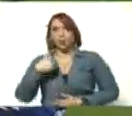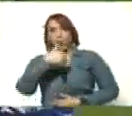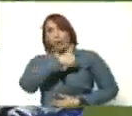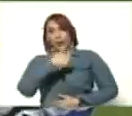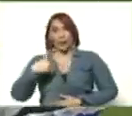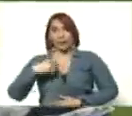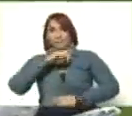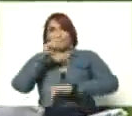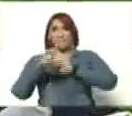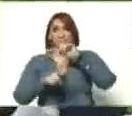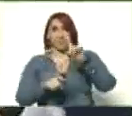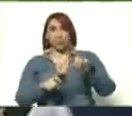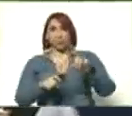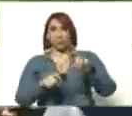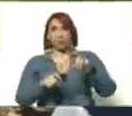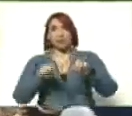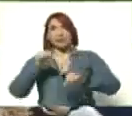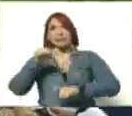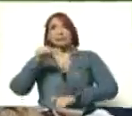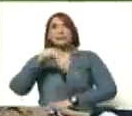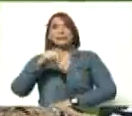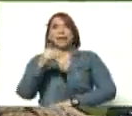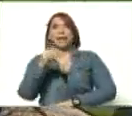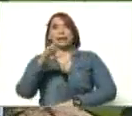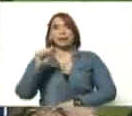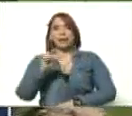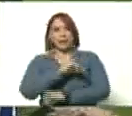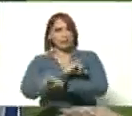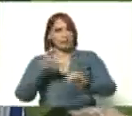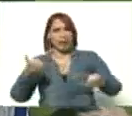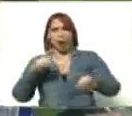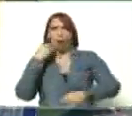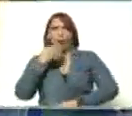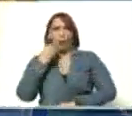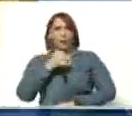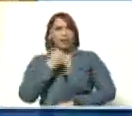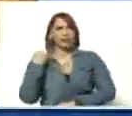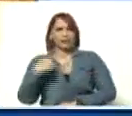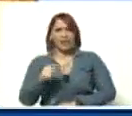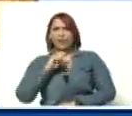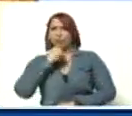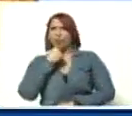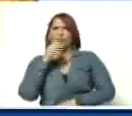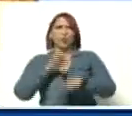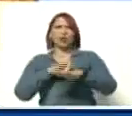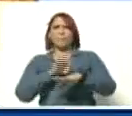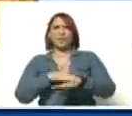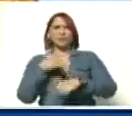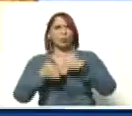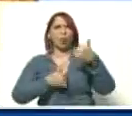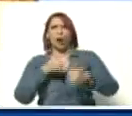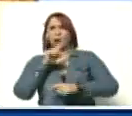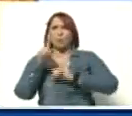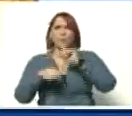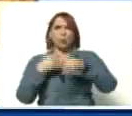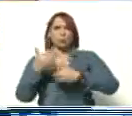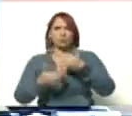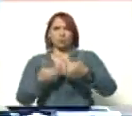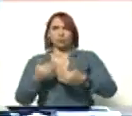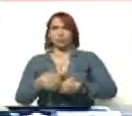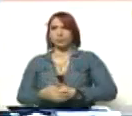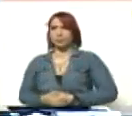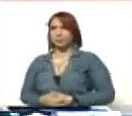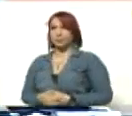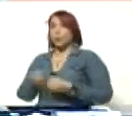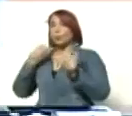la profesora Oblitas, una vez que los muchachos tienen su código, ¿qué pasa? ¿Cuál es el proceso siguiente? Sí,